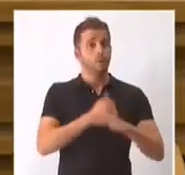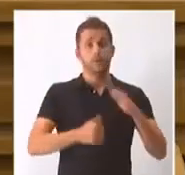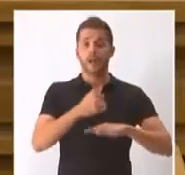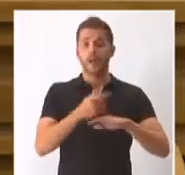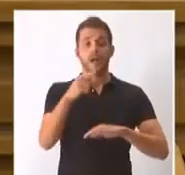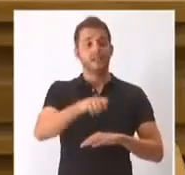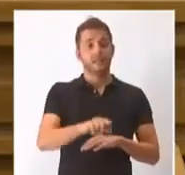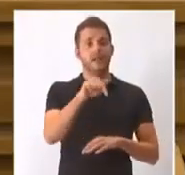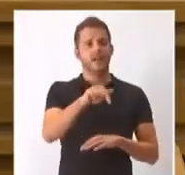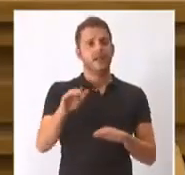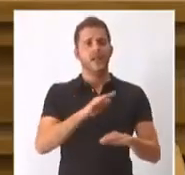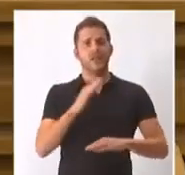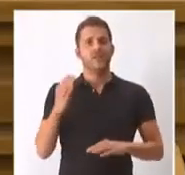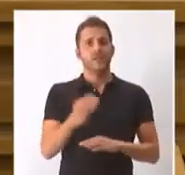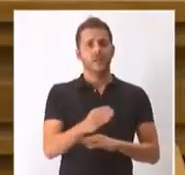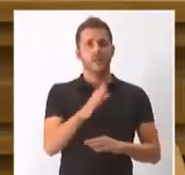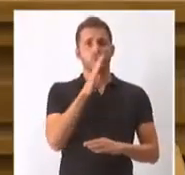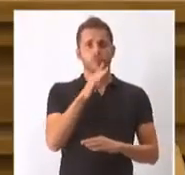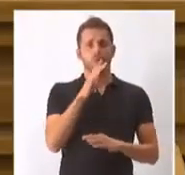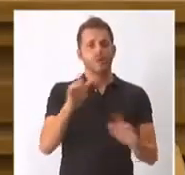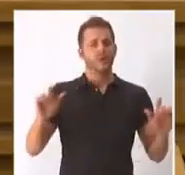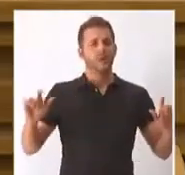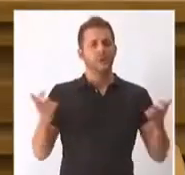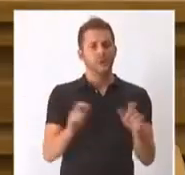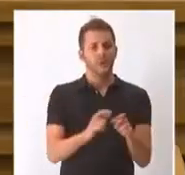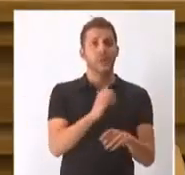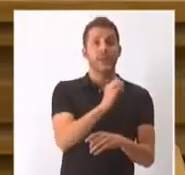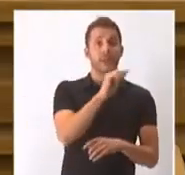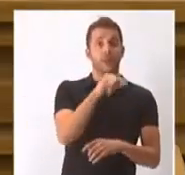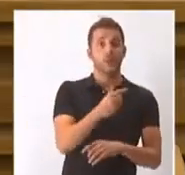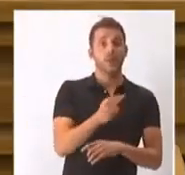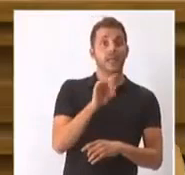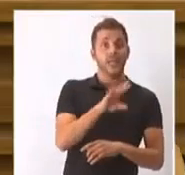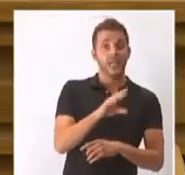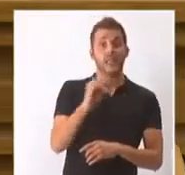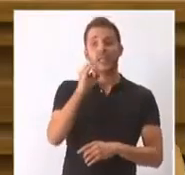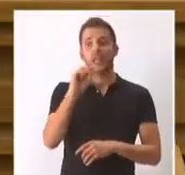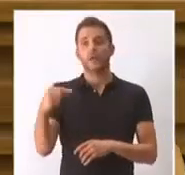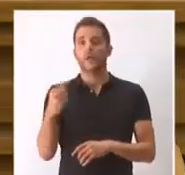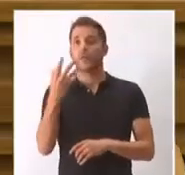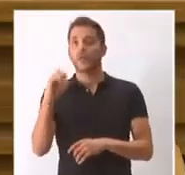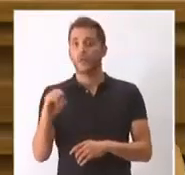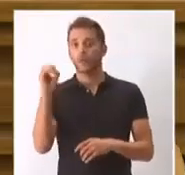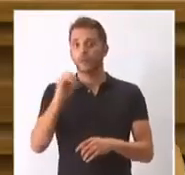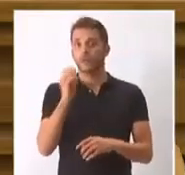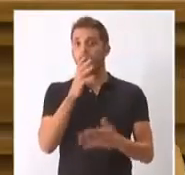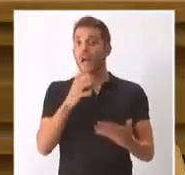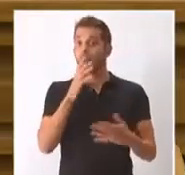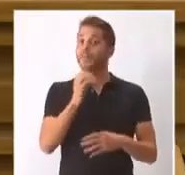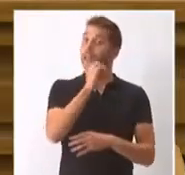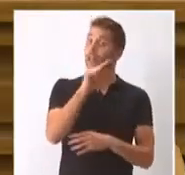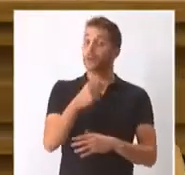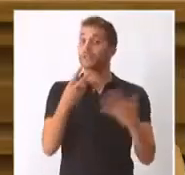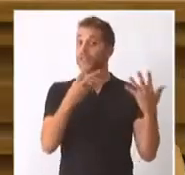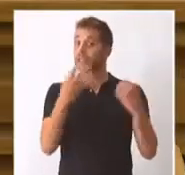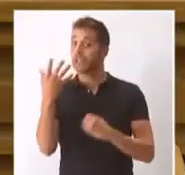afectados aplicando tipos superreducidos entre el 0 15 y el 0 50 actualmente estamos en el 0 75